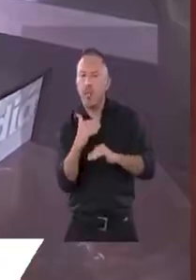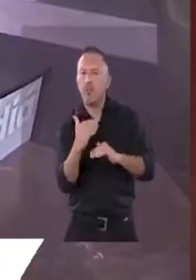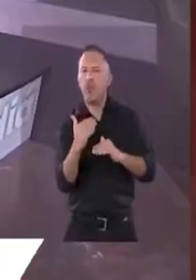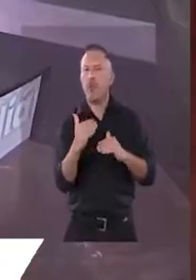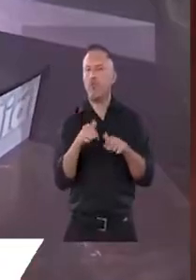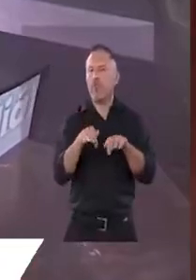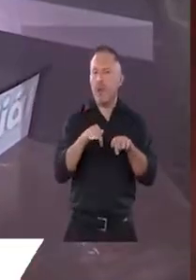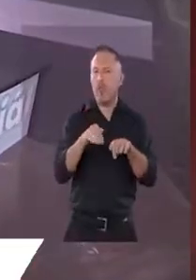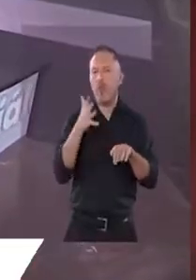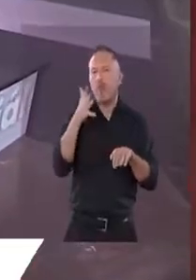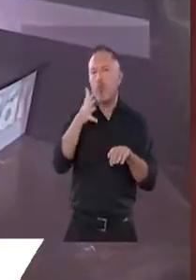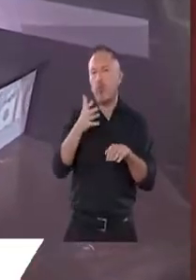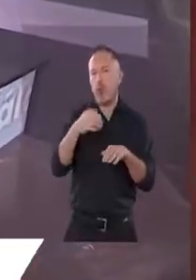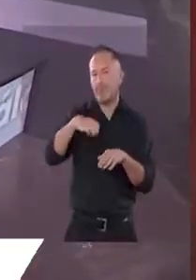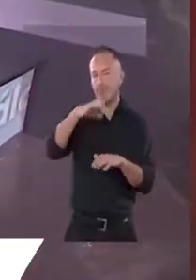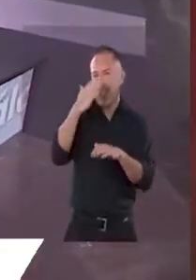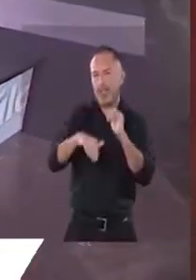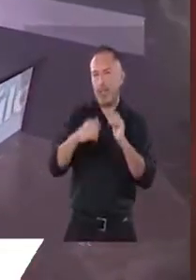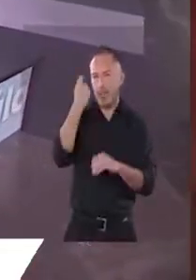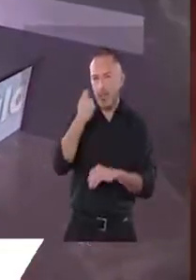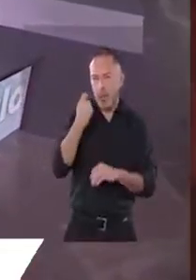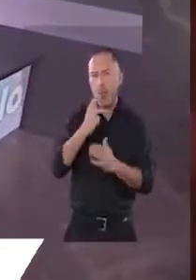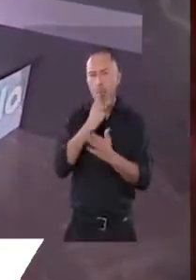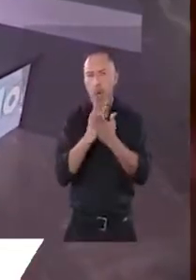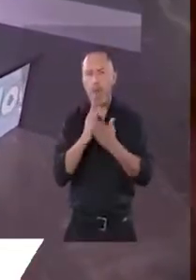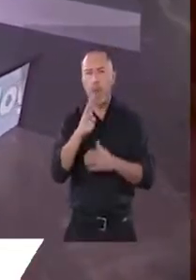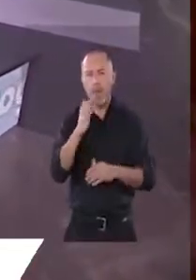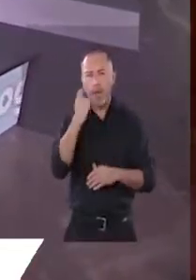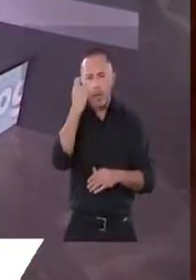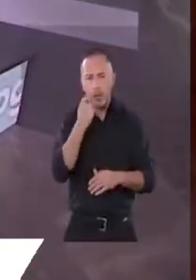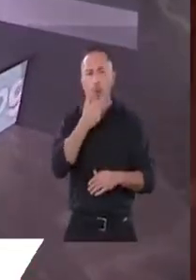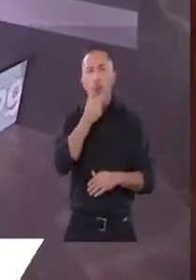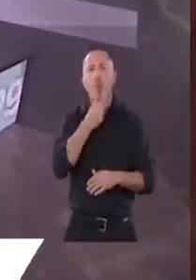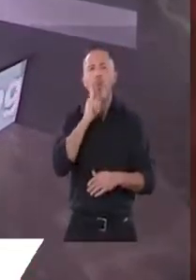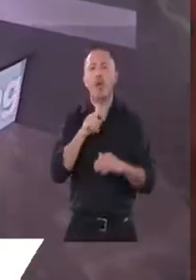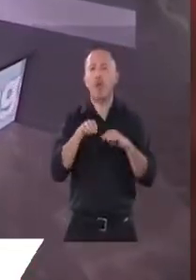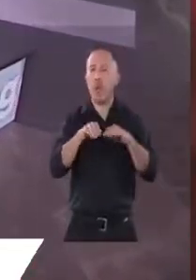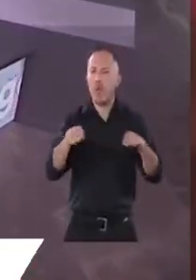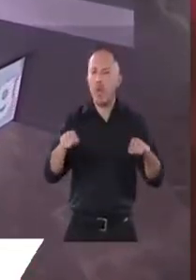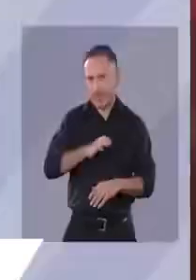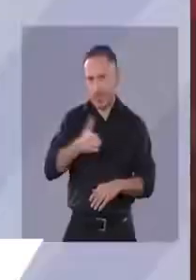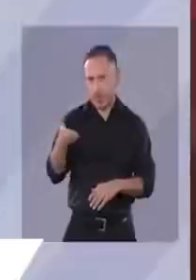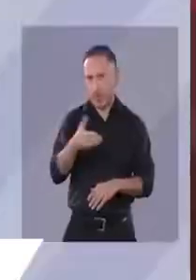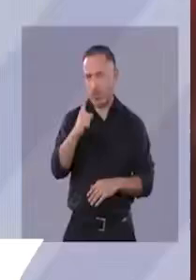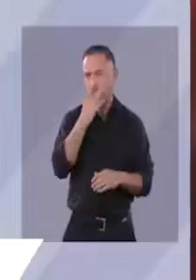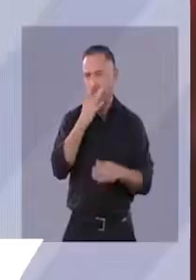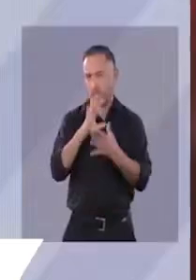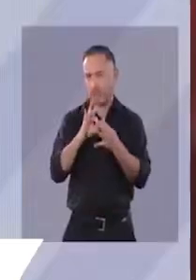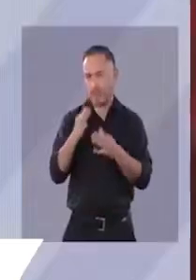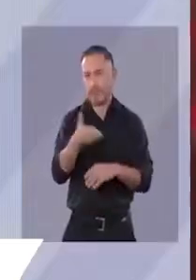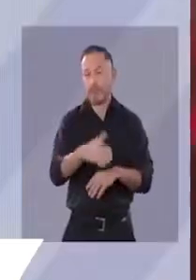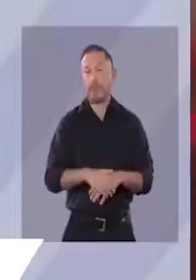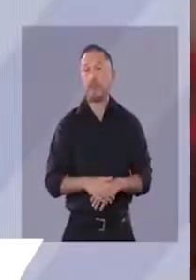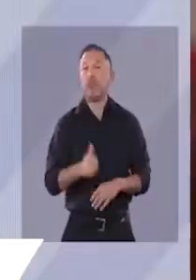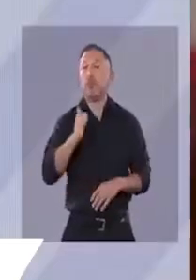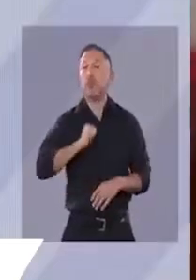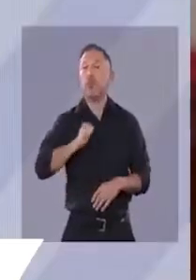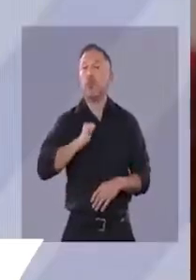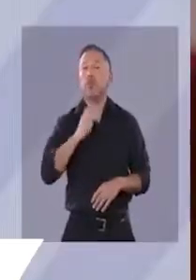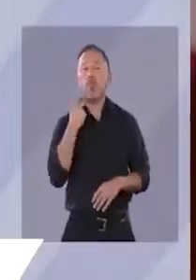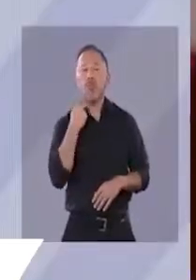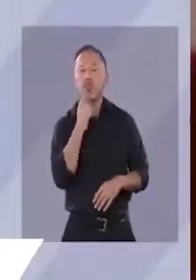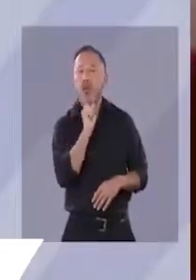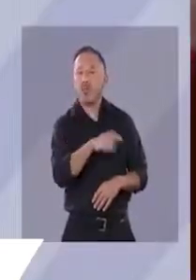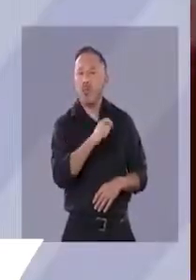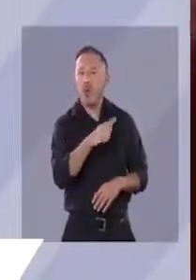propaganda negra en torno a la candidatura de Xóchitl Gálvez, una candidata del engaño. Por eso la